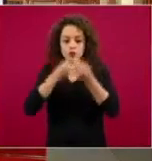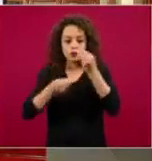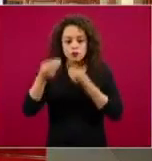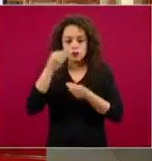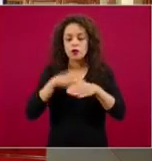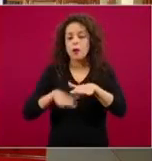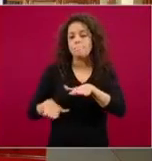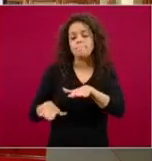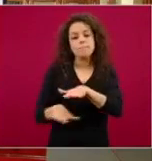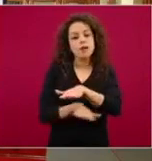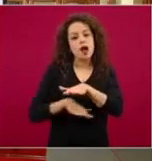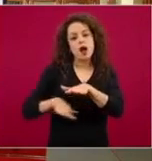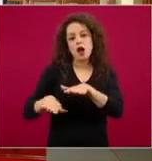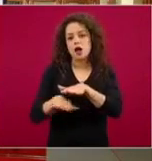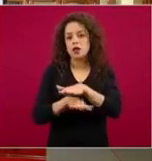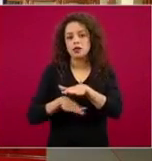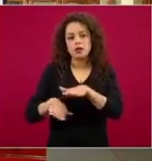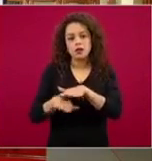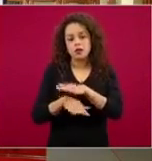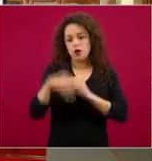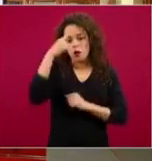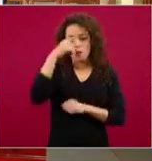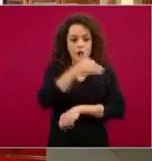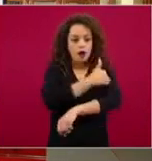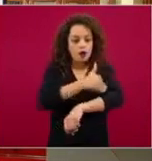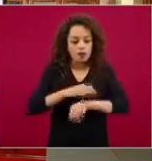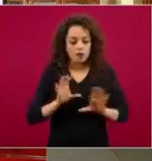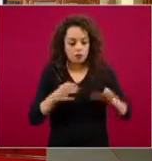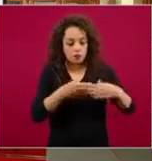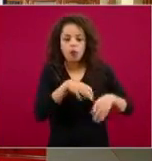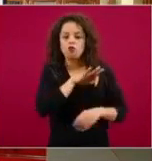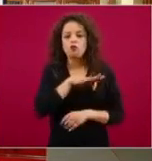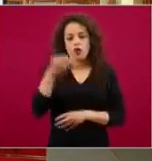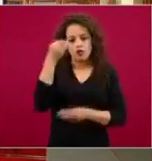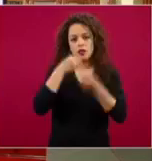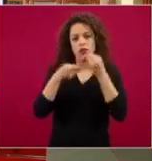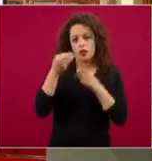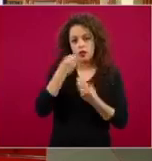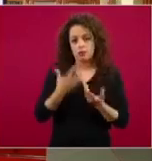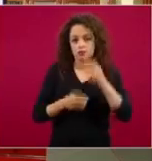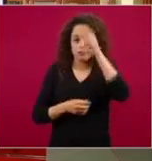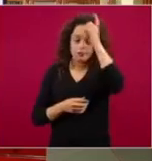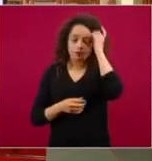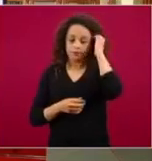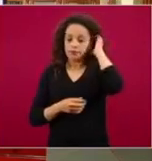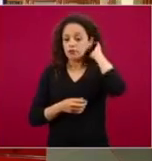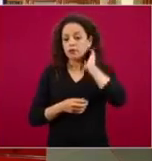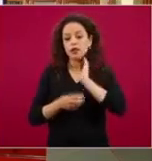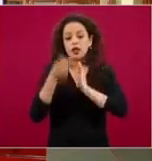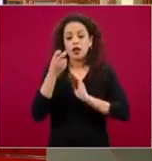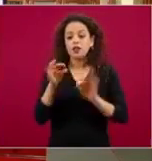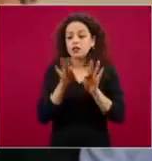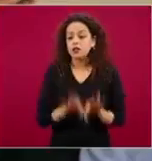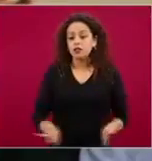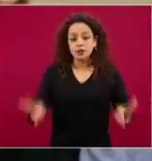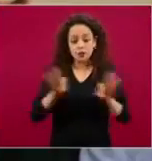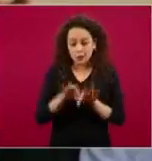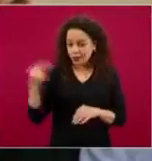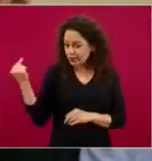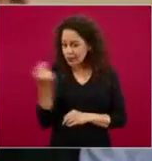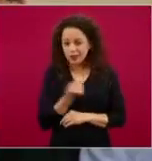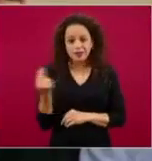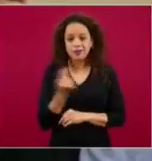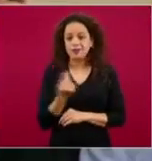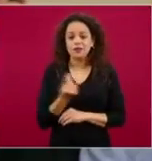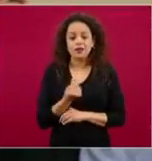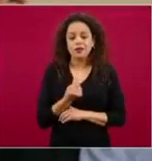insumos básicos, del sustento de las familias. Entonces, nunca perdamos de vista este balance necesario. A veces se